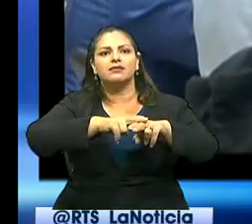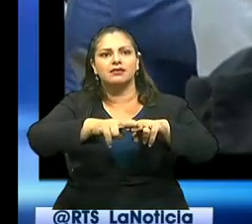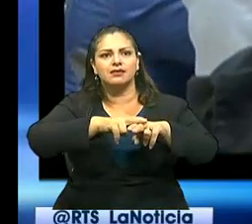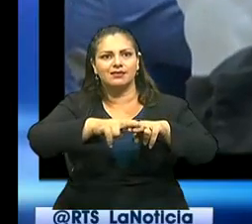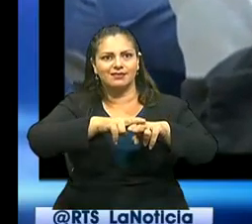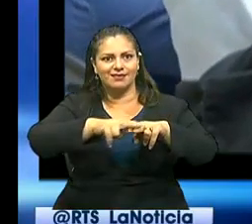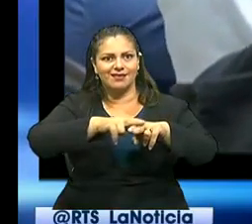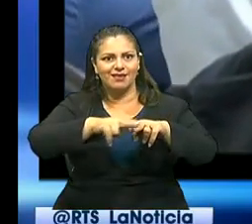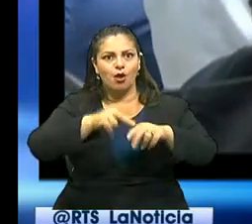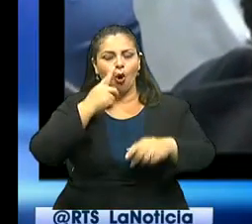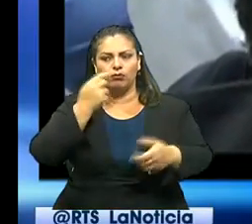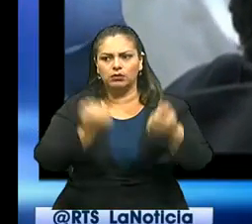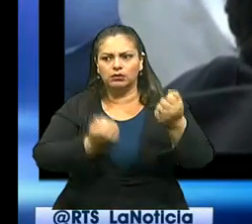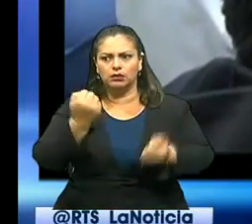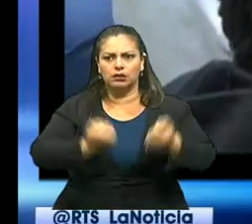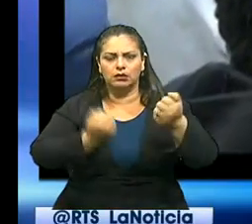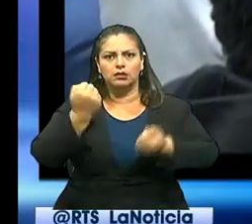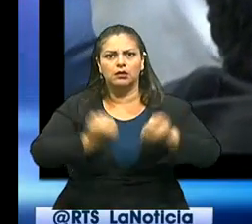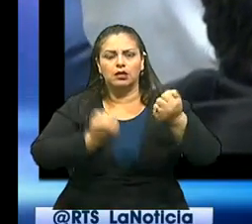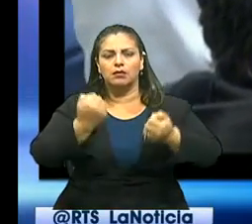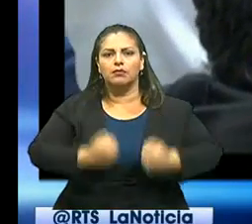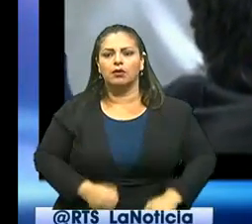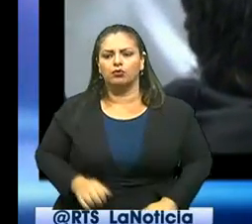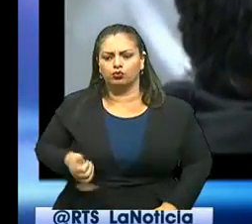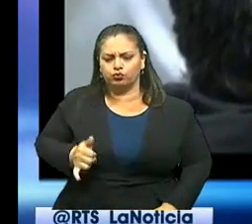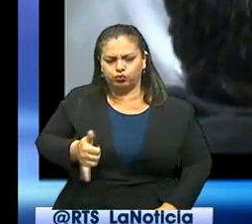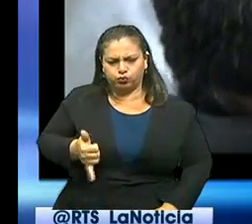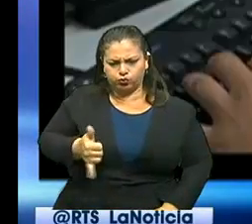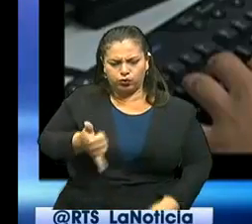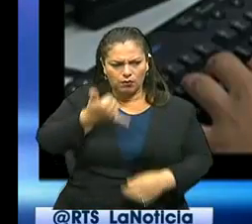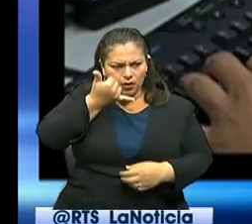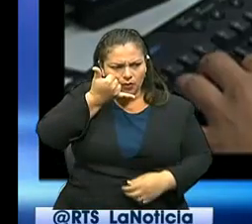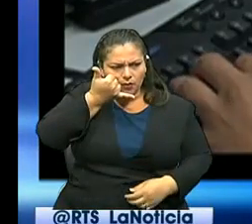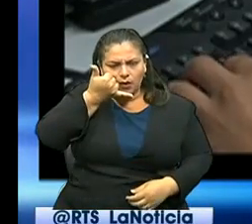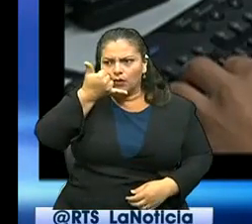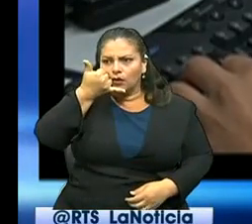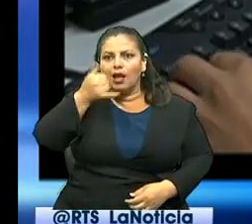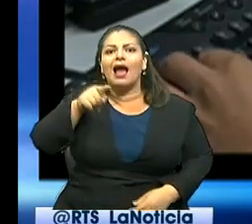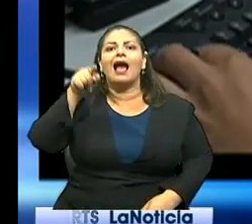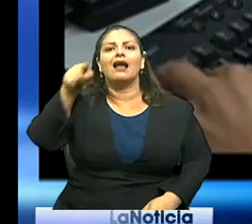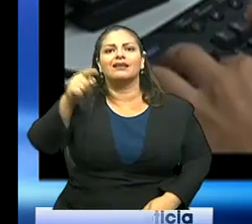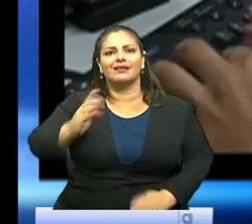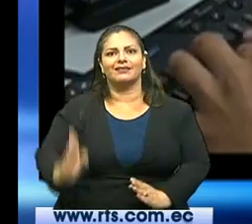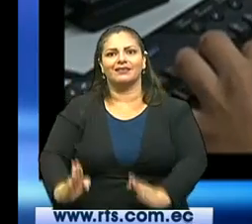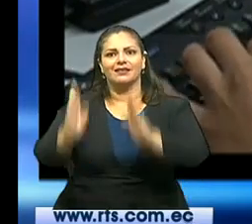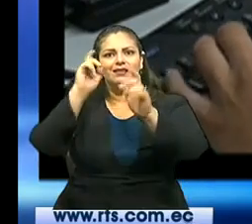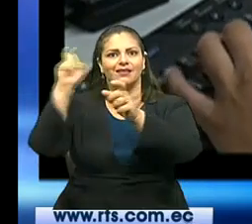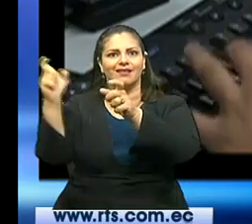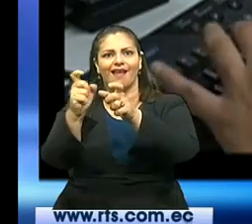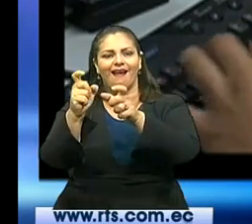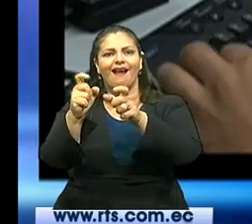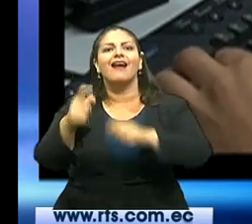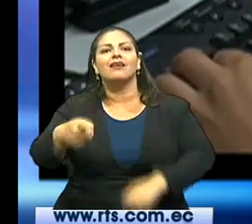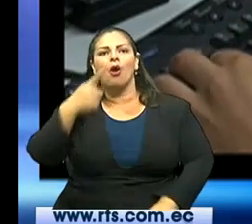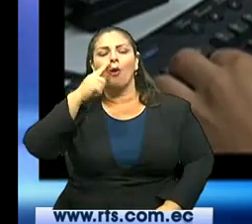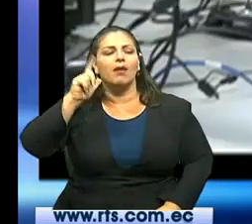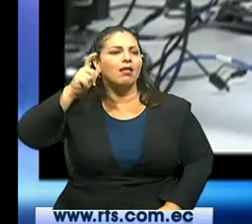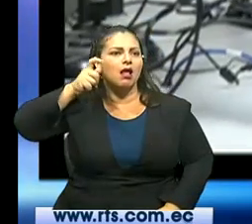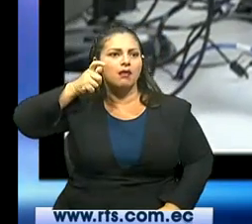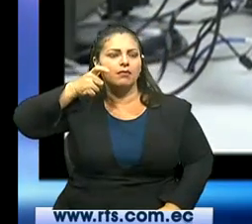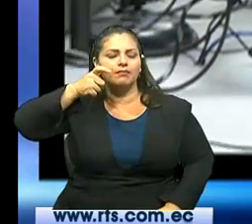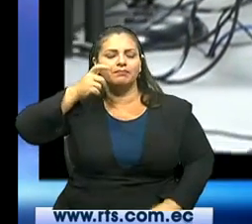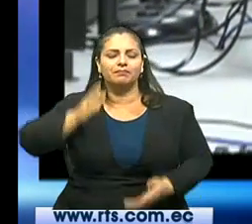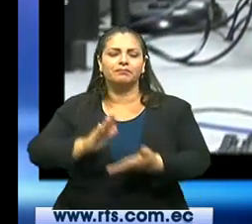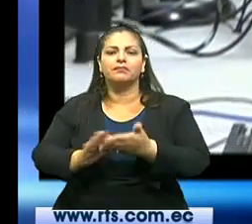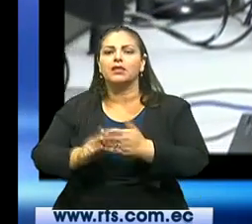acá en la central del EQ 911. El despachador de llamada nos informa que en el Monte Sinaí, en la vía pública, una mujer embarazada había dado a luz. Los